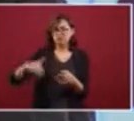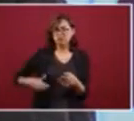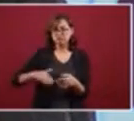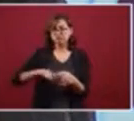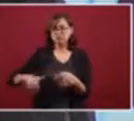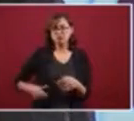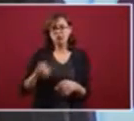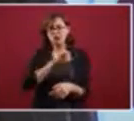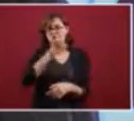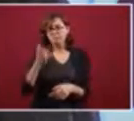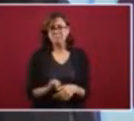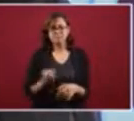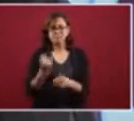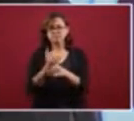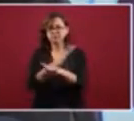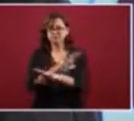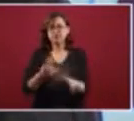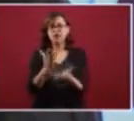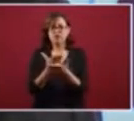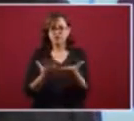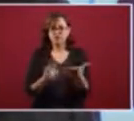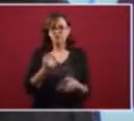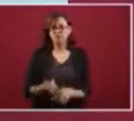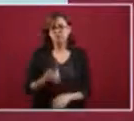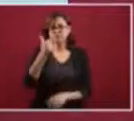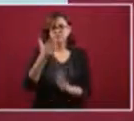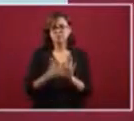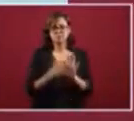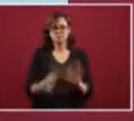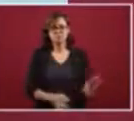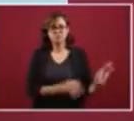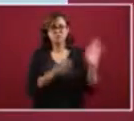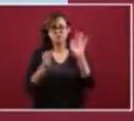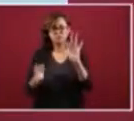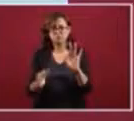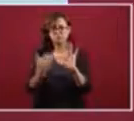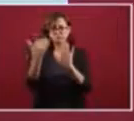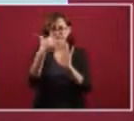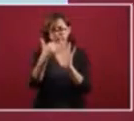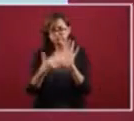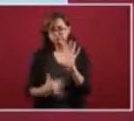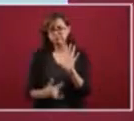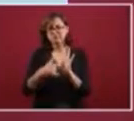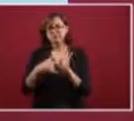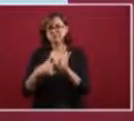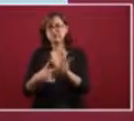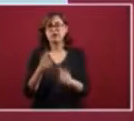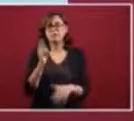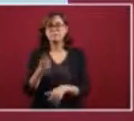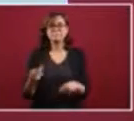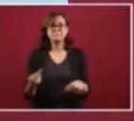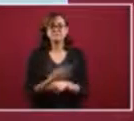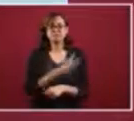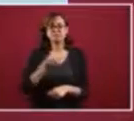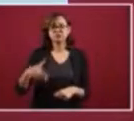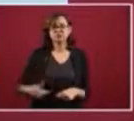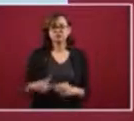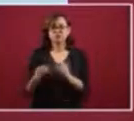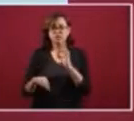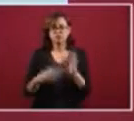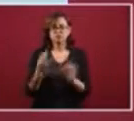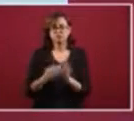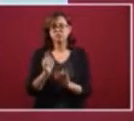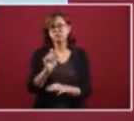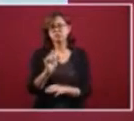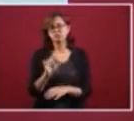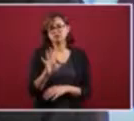previo, la publicación del informe de hechos, la relación de hechos, estará lista el 25 de este